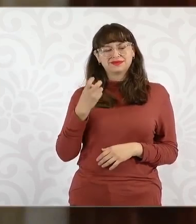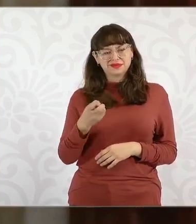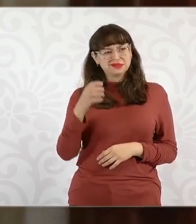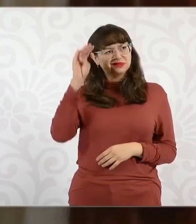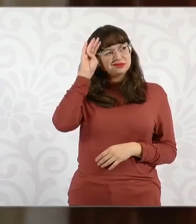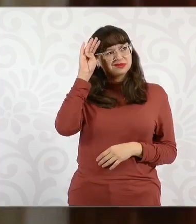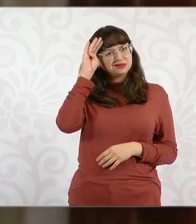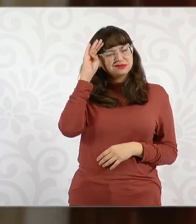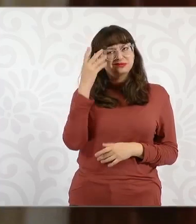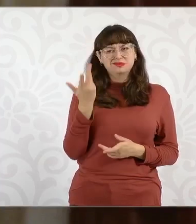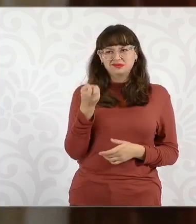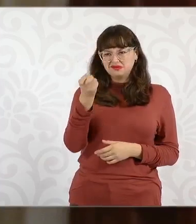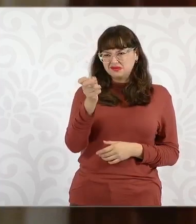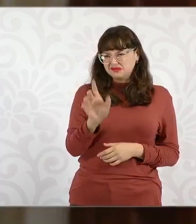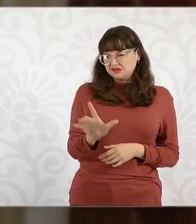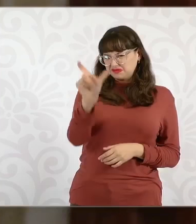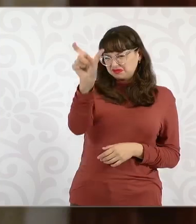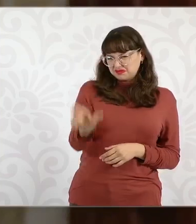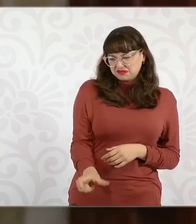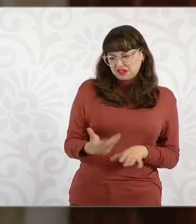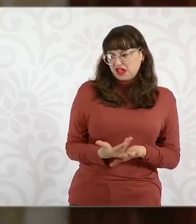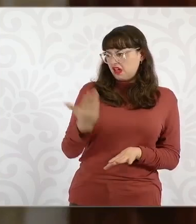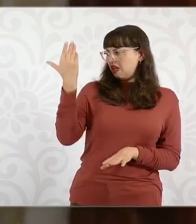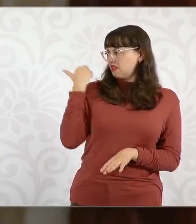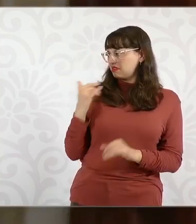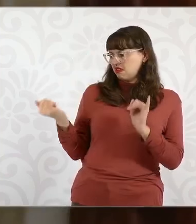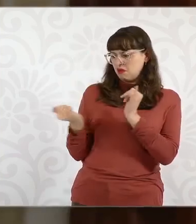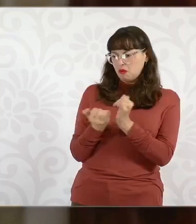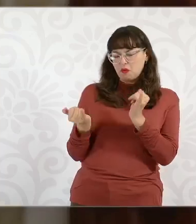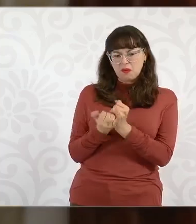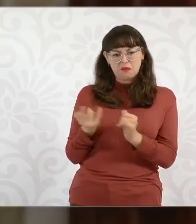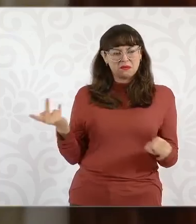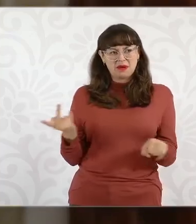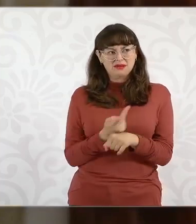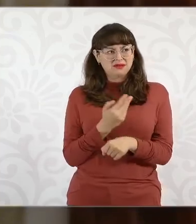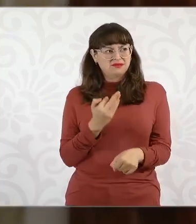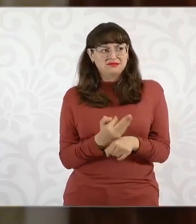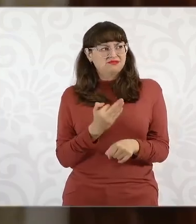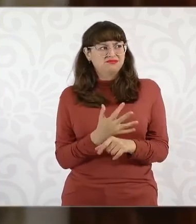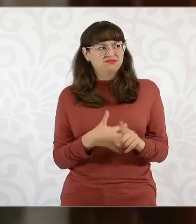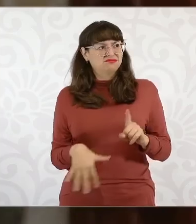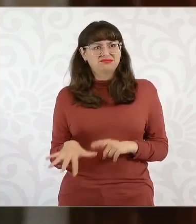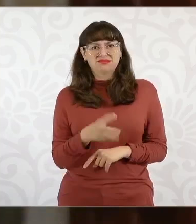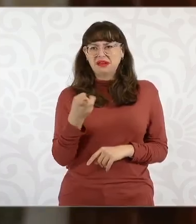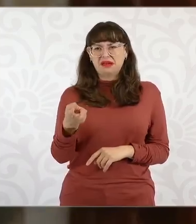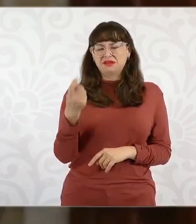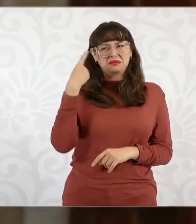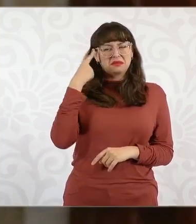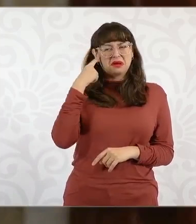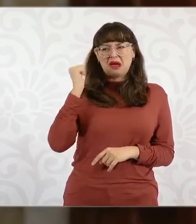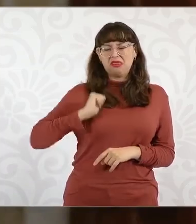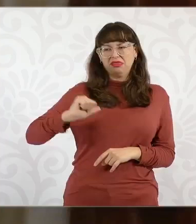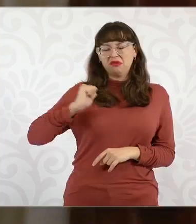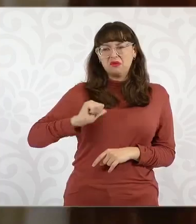del pasado, un pensamiento que ya pues queda rebasado por la propia realidad, que